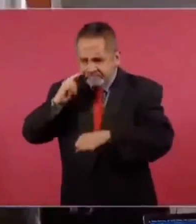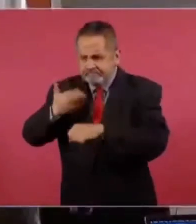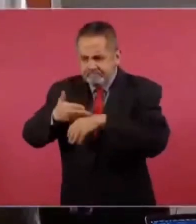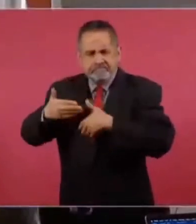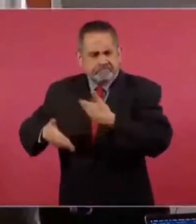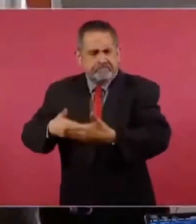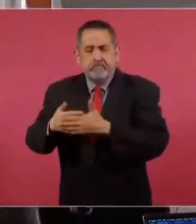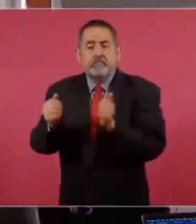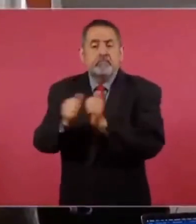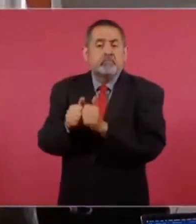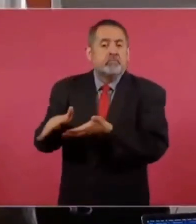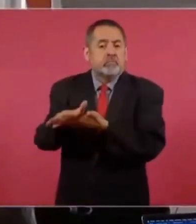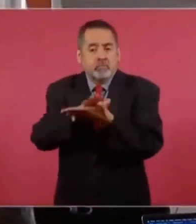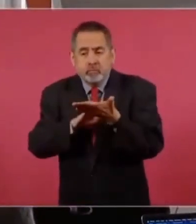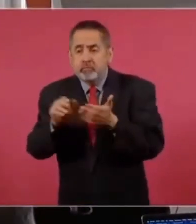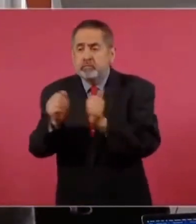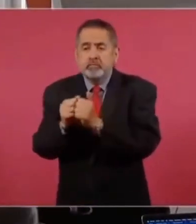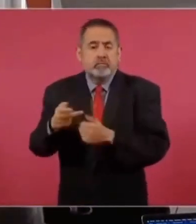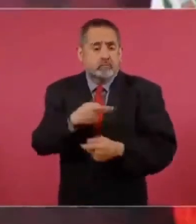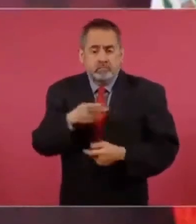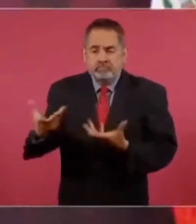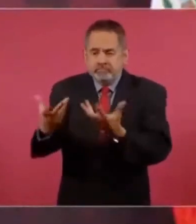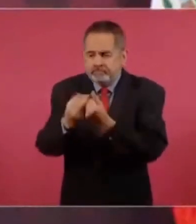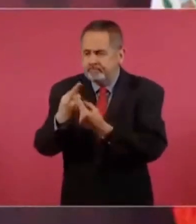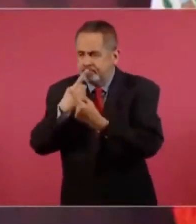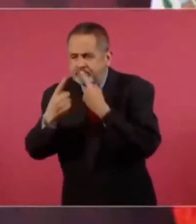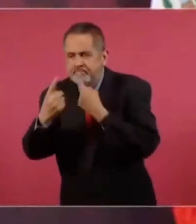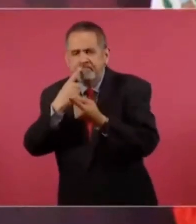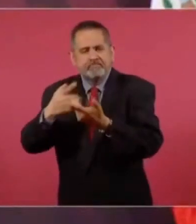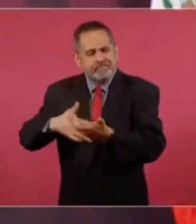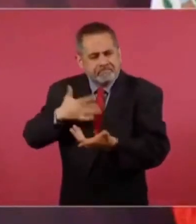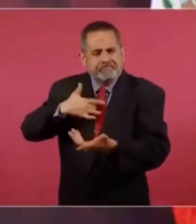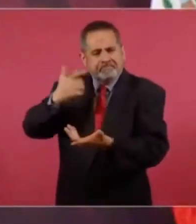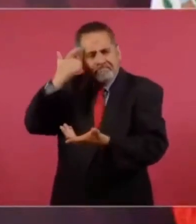con la gente humilde, con los pobres, haciendo conciencia